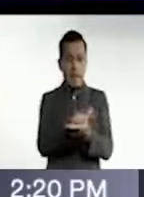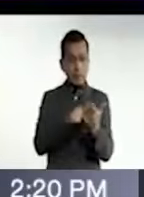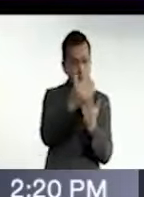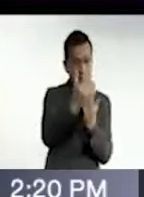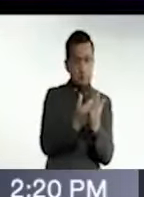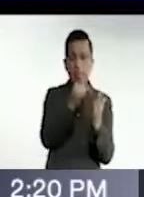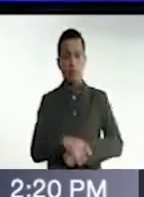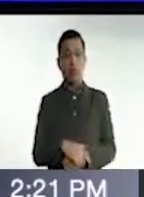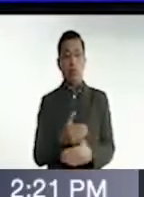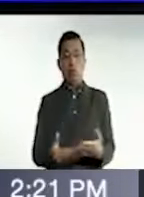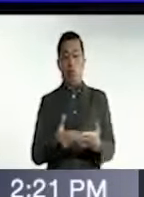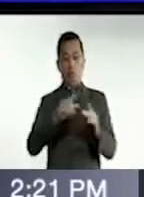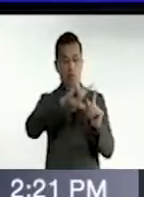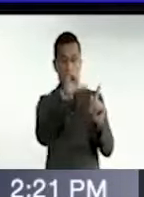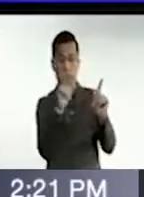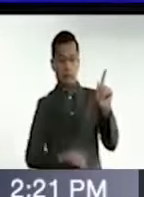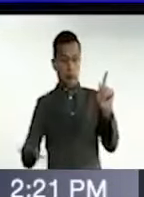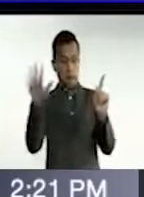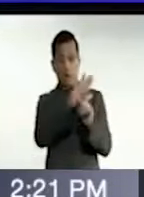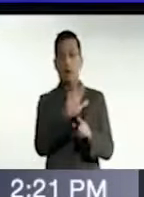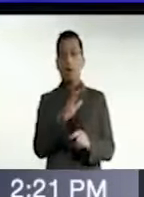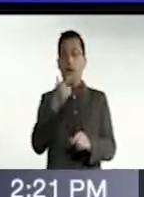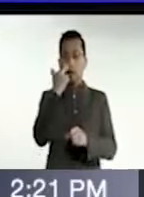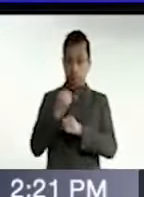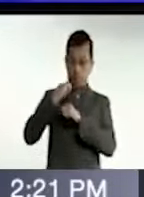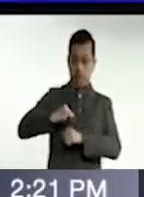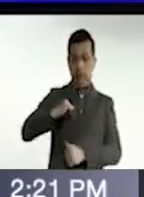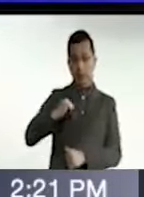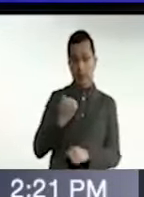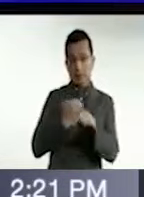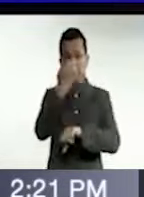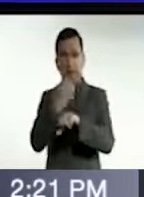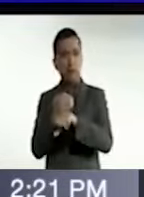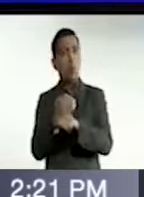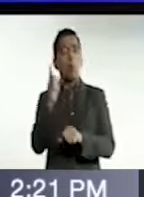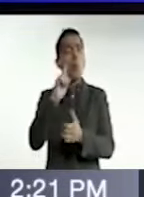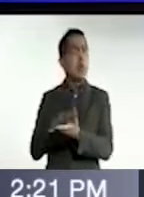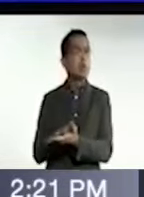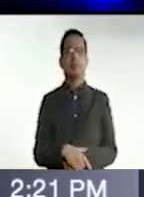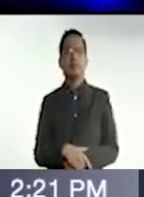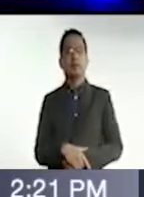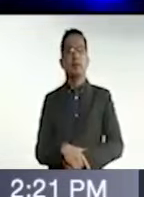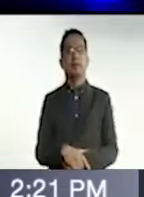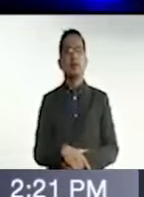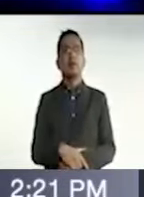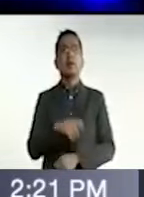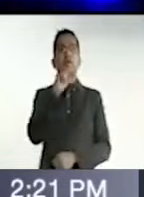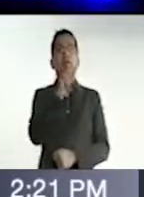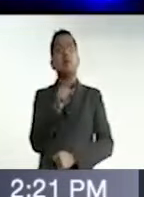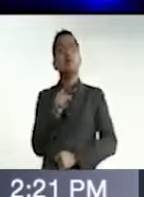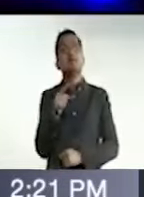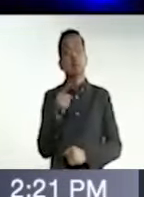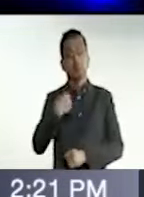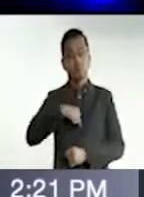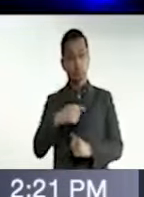reforma que se supone que es para mejorar el sistema de justicia se logra usando la justicia para doblar opositores en base de extorsión